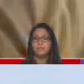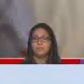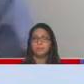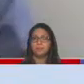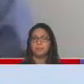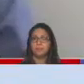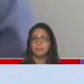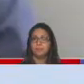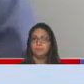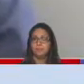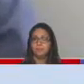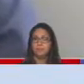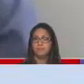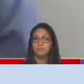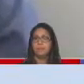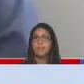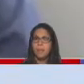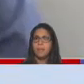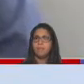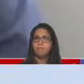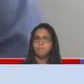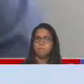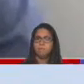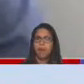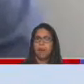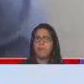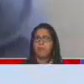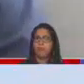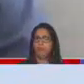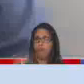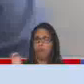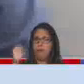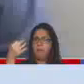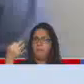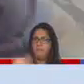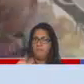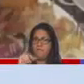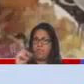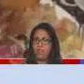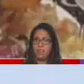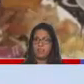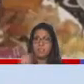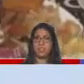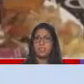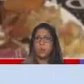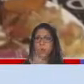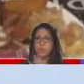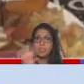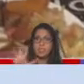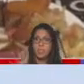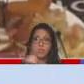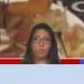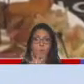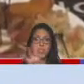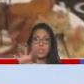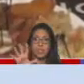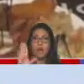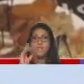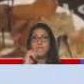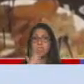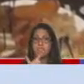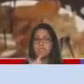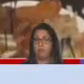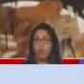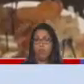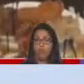la adecuación del tipo delictivo para que pase a la justicia federal, el 145 y 145 visitas.